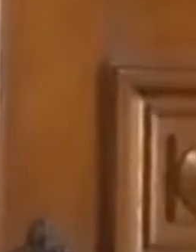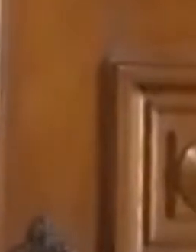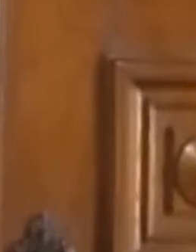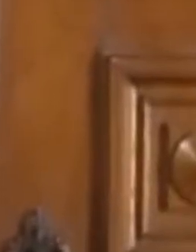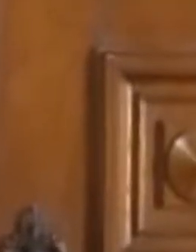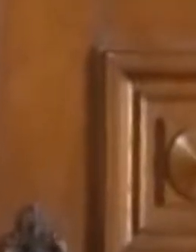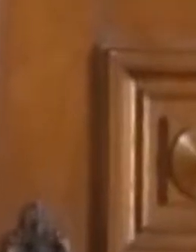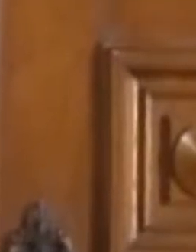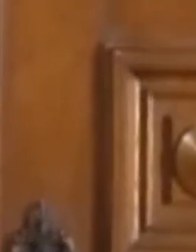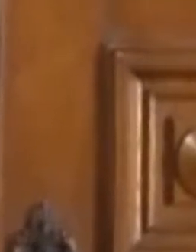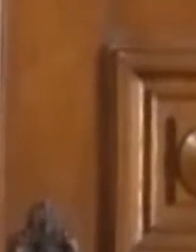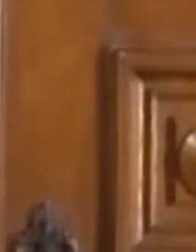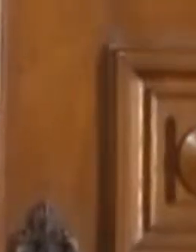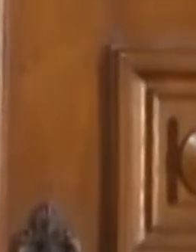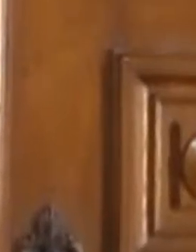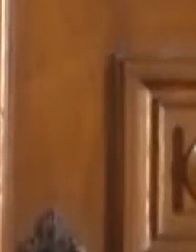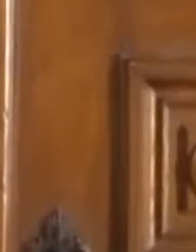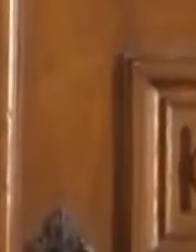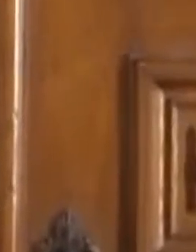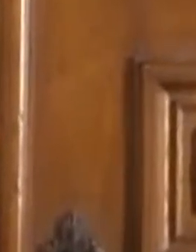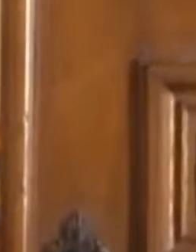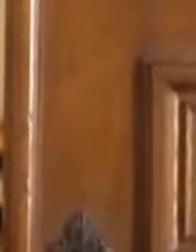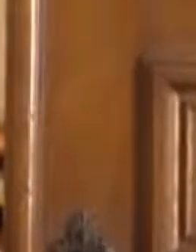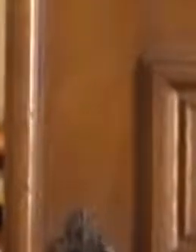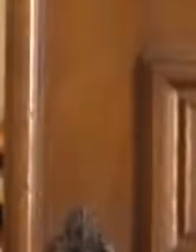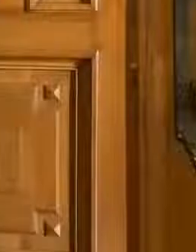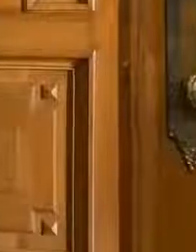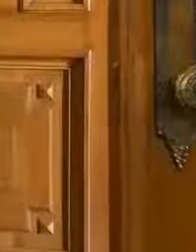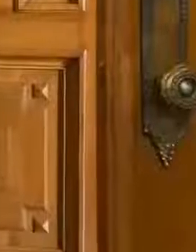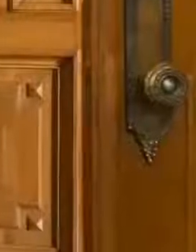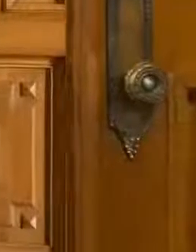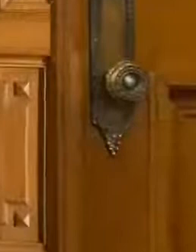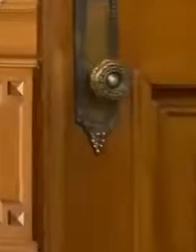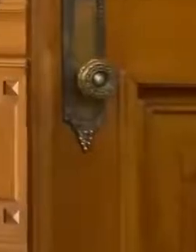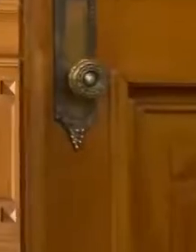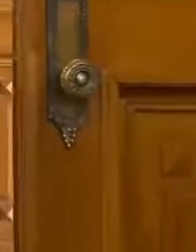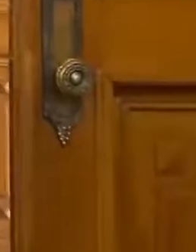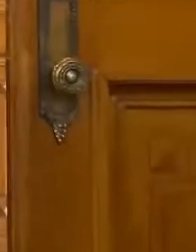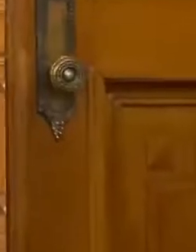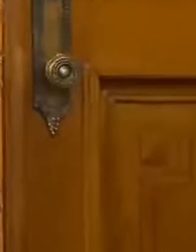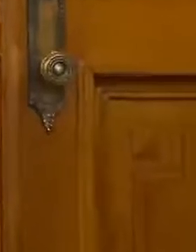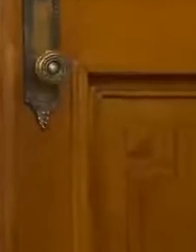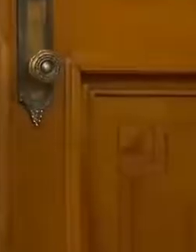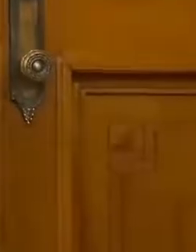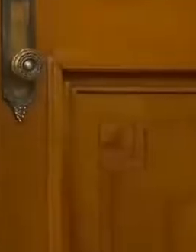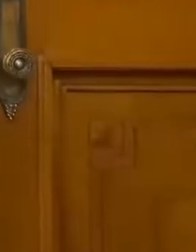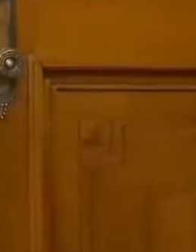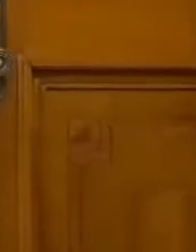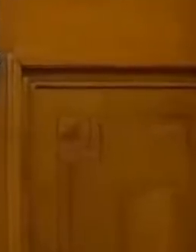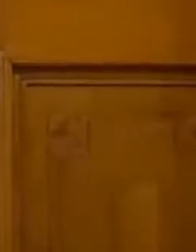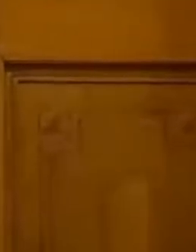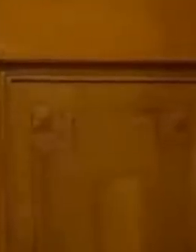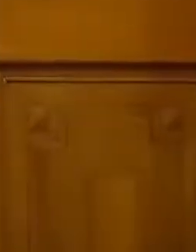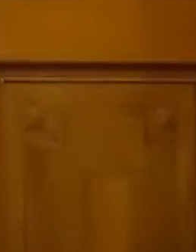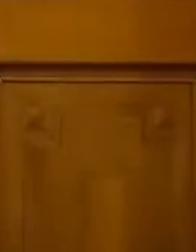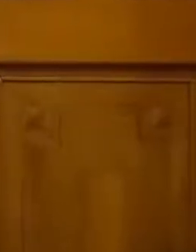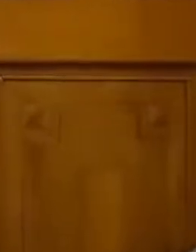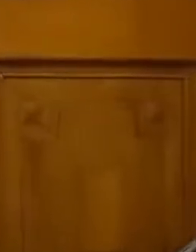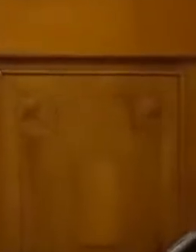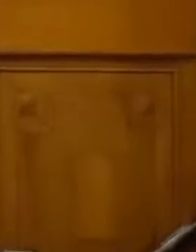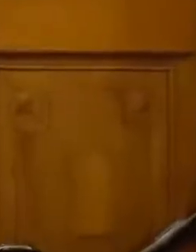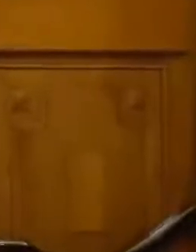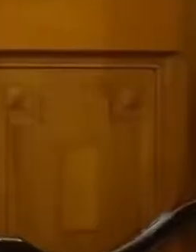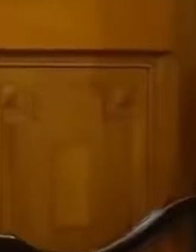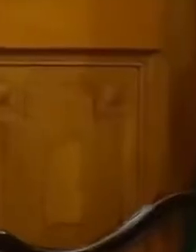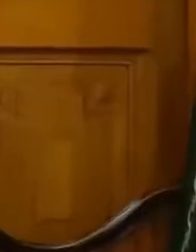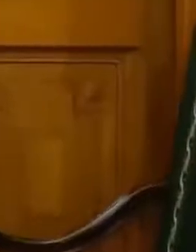de vacunas, y en marzo vamos sin ningún problema a